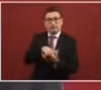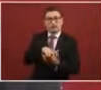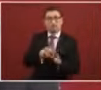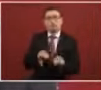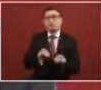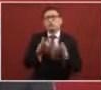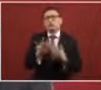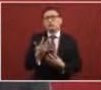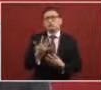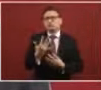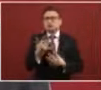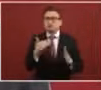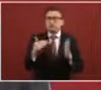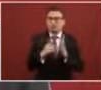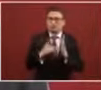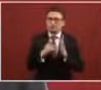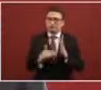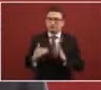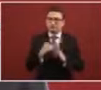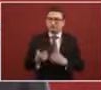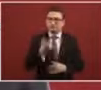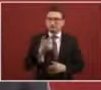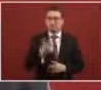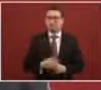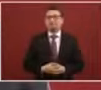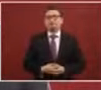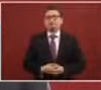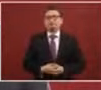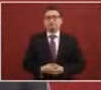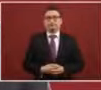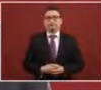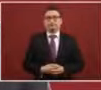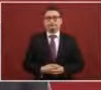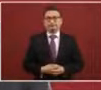de 50,000 millones de pesos.